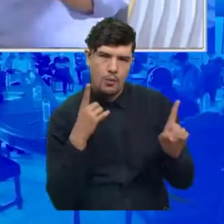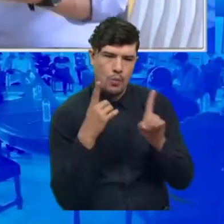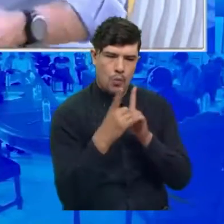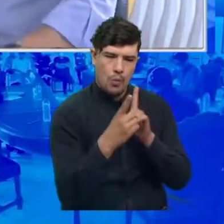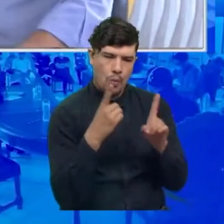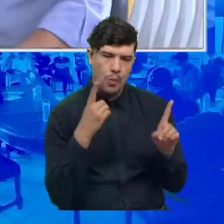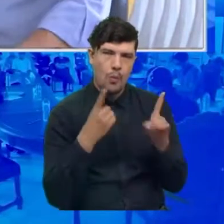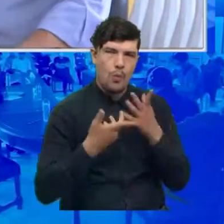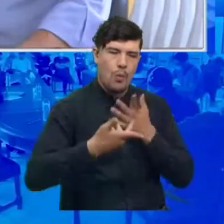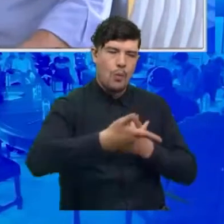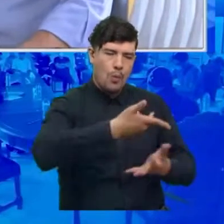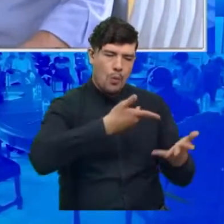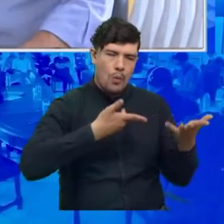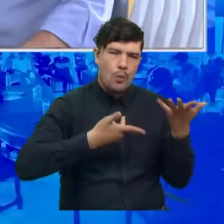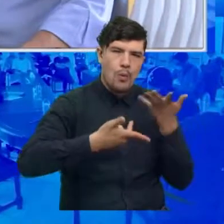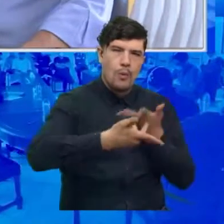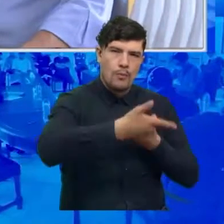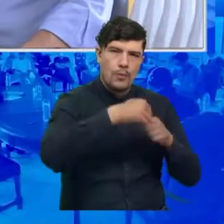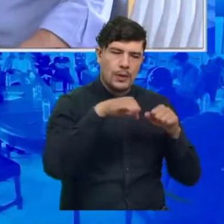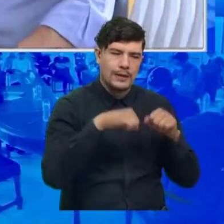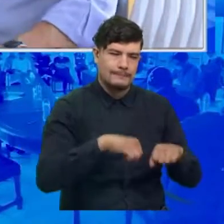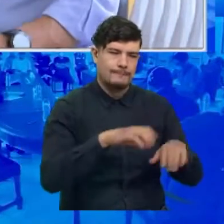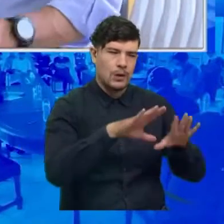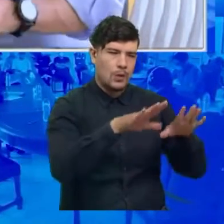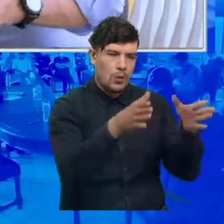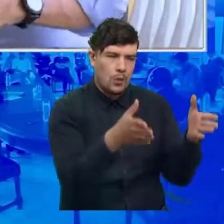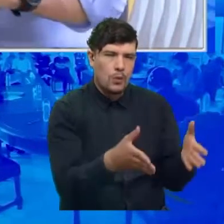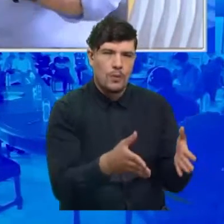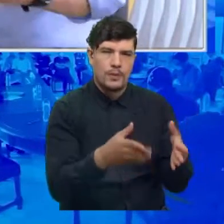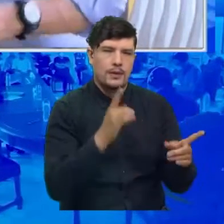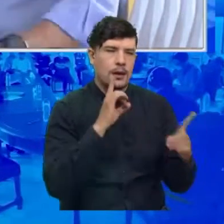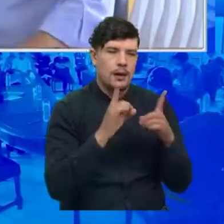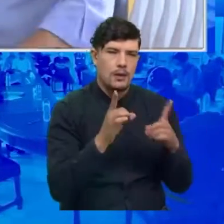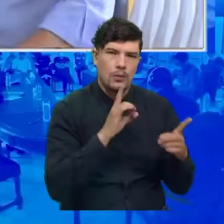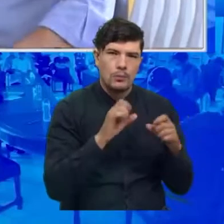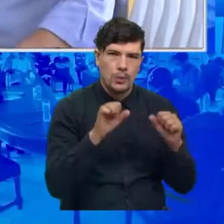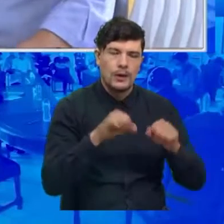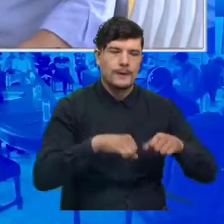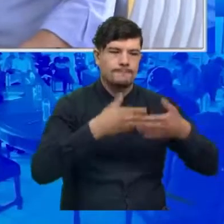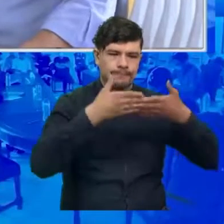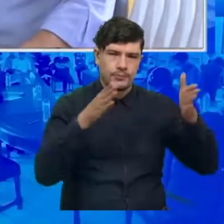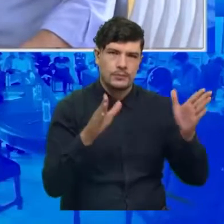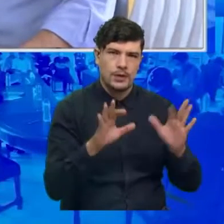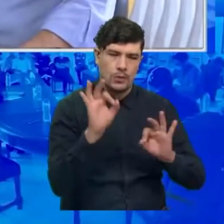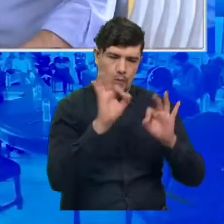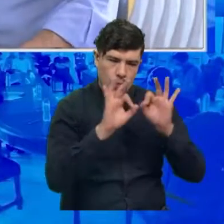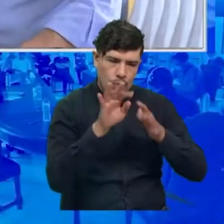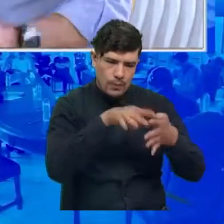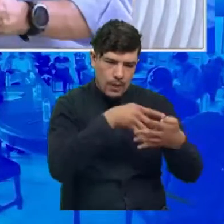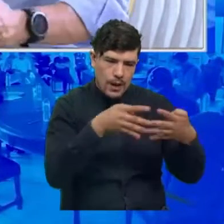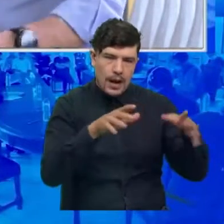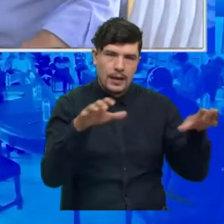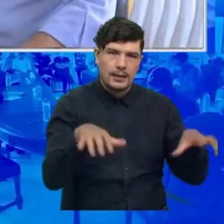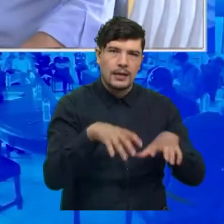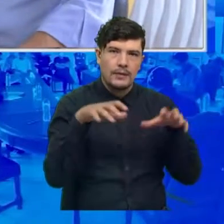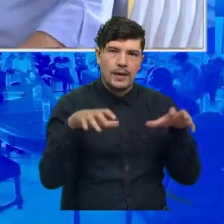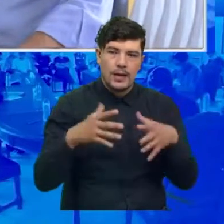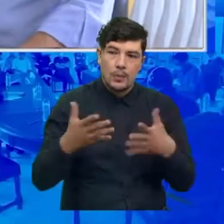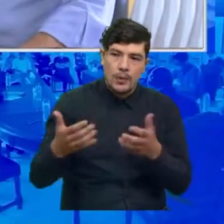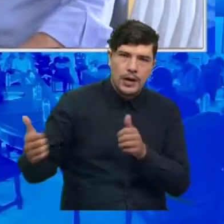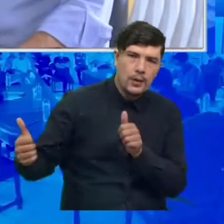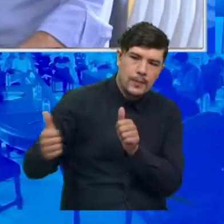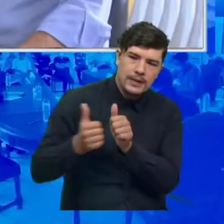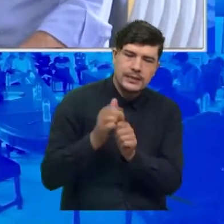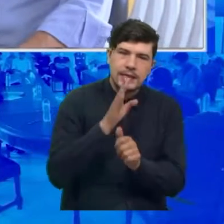para los comités departamentales y esas mesas se pudiesen establecer en dentro un cronograma en las actividades acompañadas de los